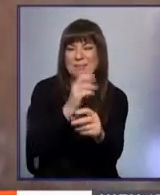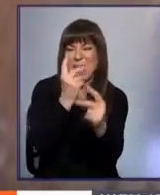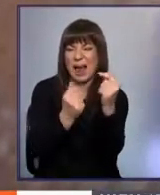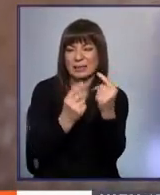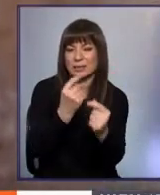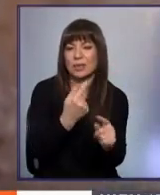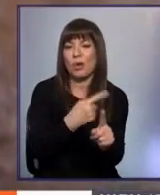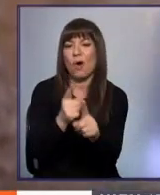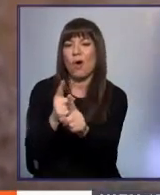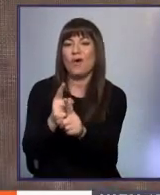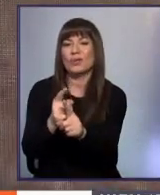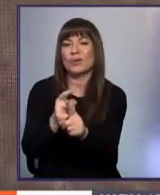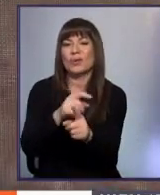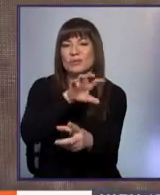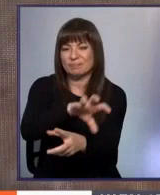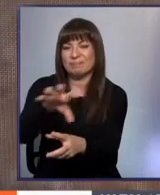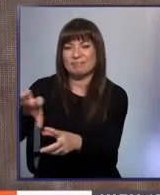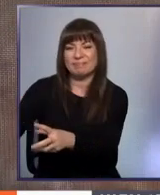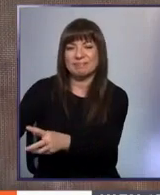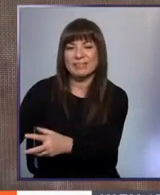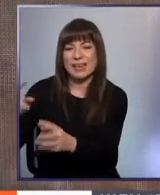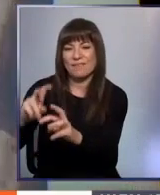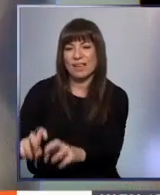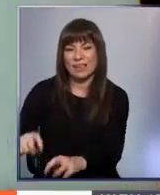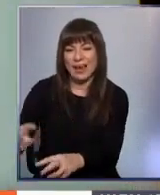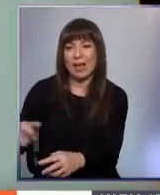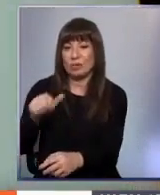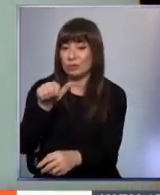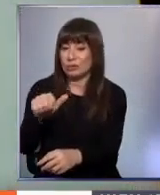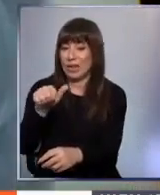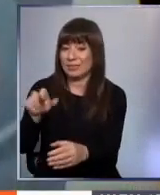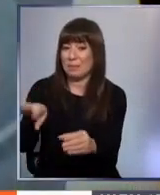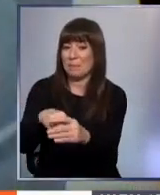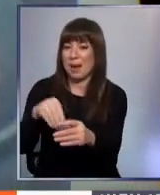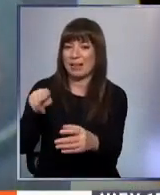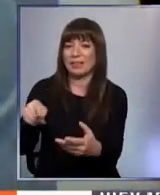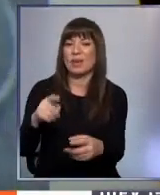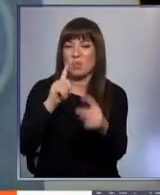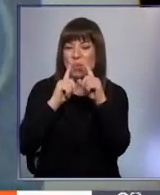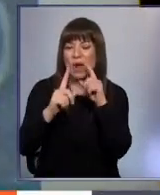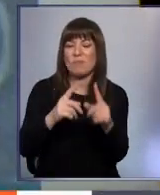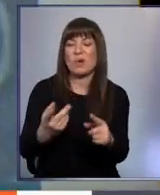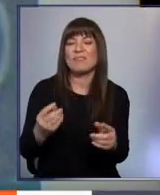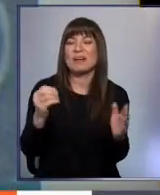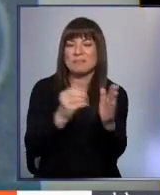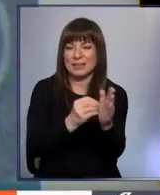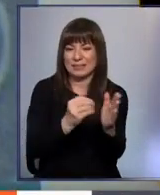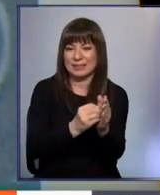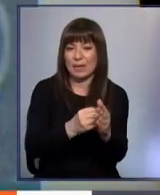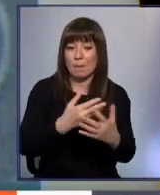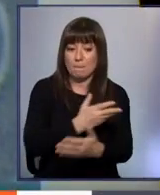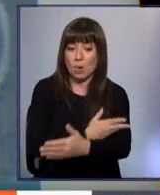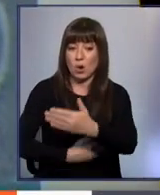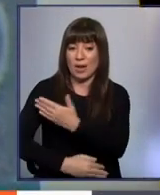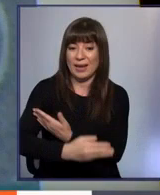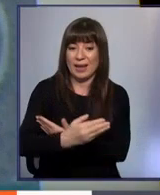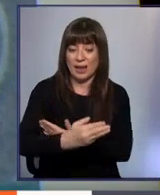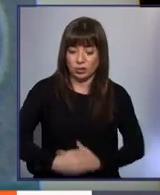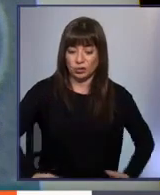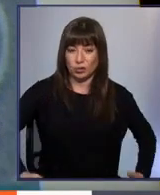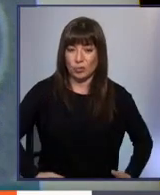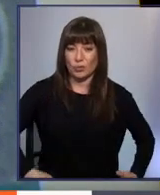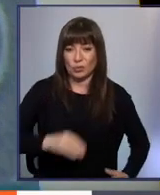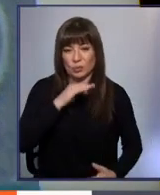otros artefactos explosivos investigados, y en el closet había una prueba más. Supuestamente la polera y el short utilizado por quien